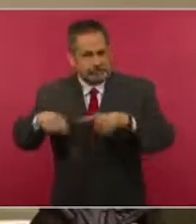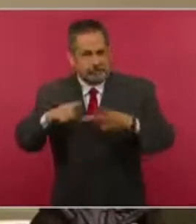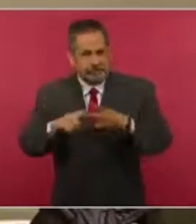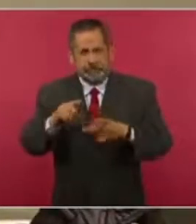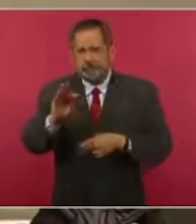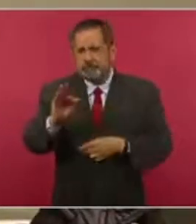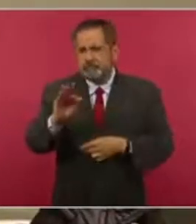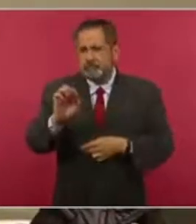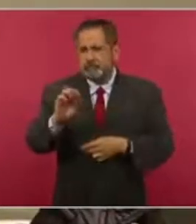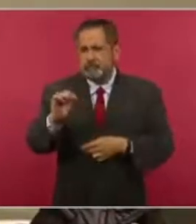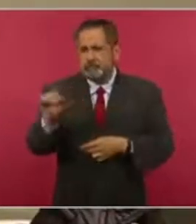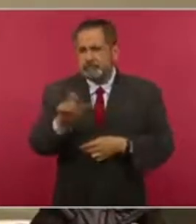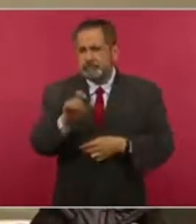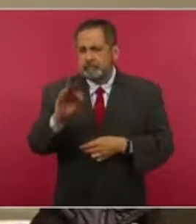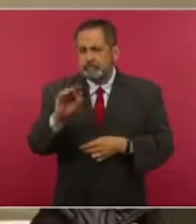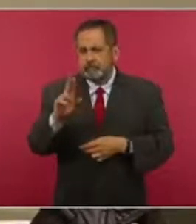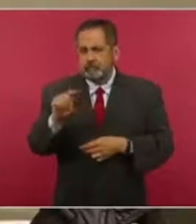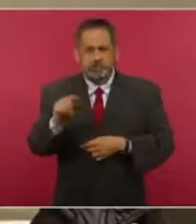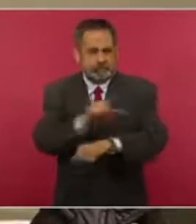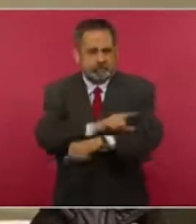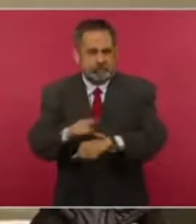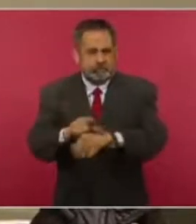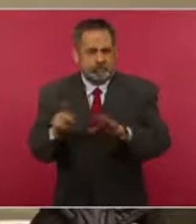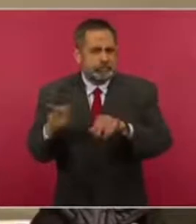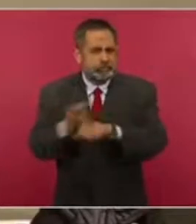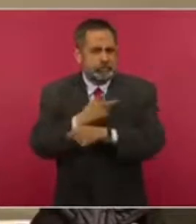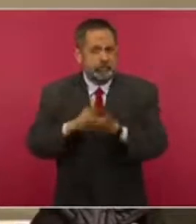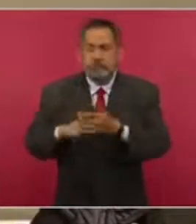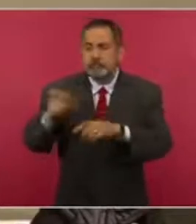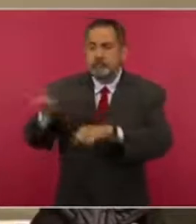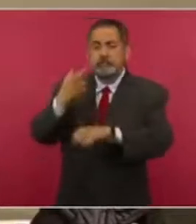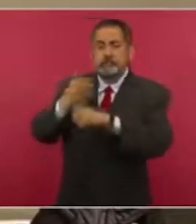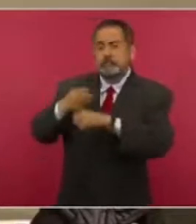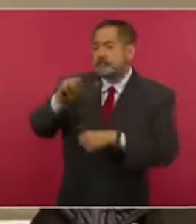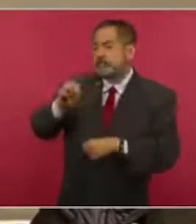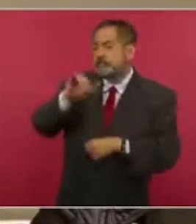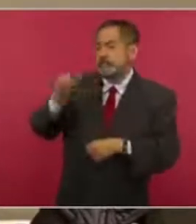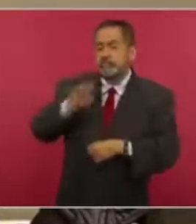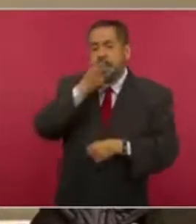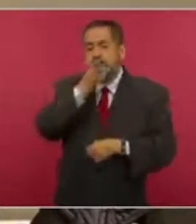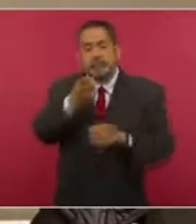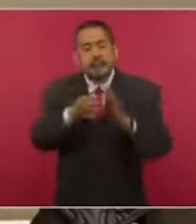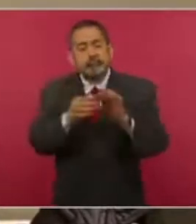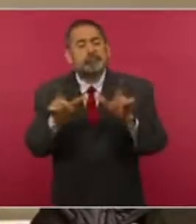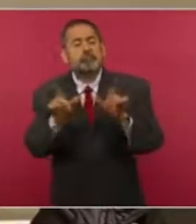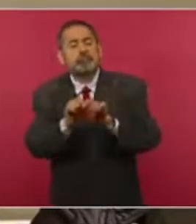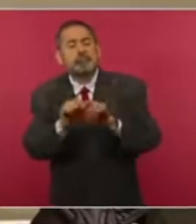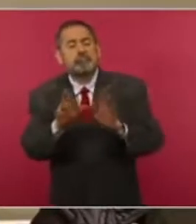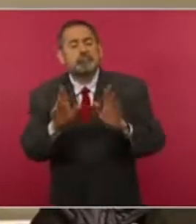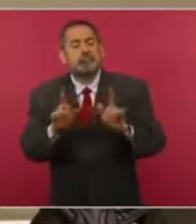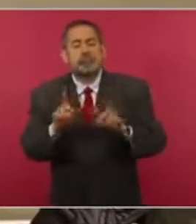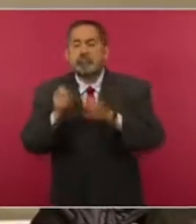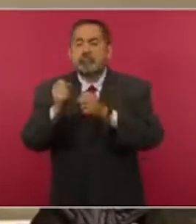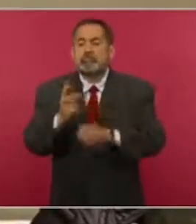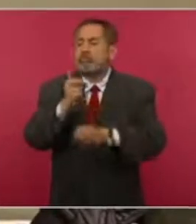Esa parte ya no la contestaron. El subsecretario Mejía Verdeja solamente se limitó a la parte de la seguridad pública, pero